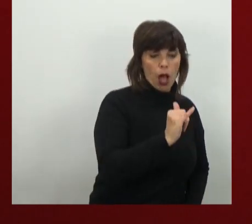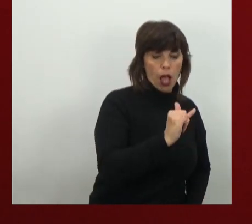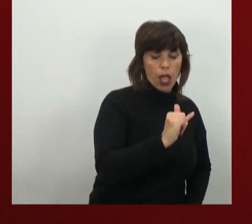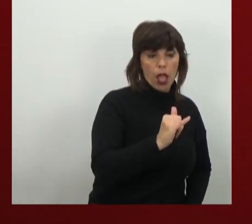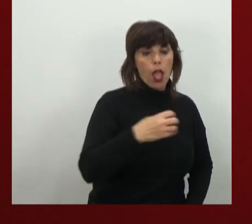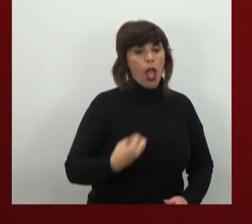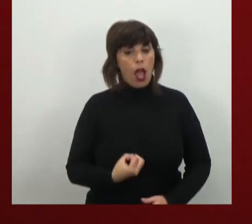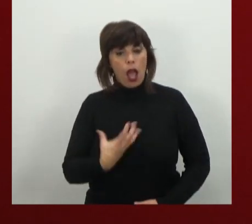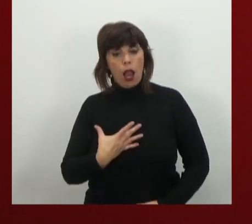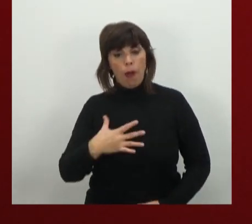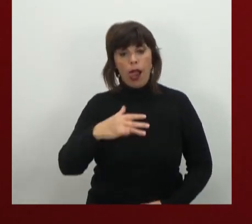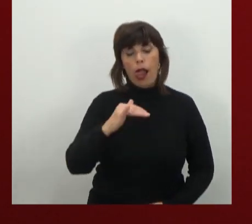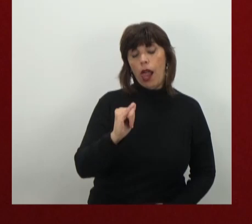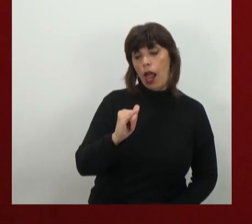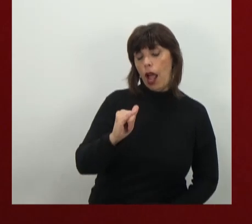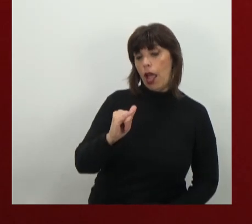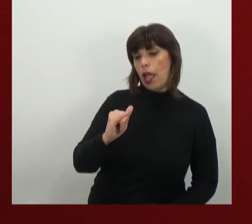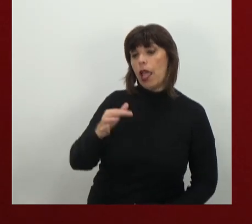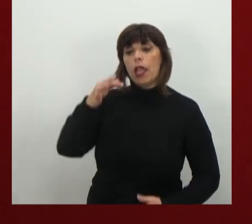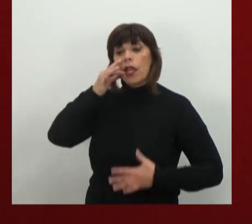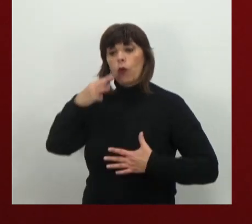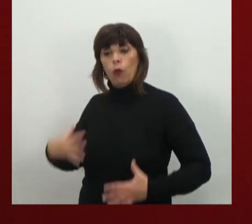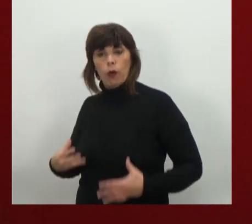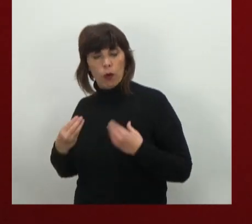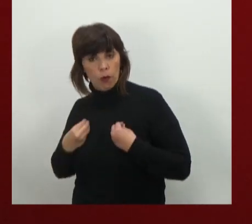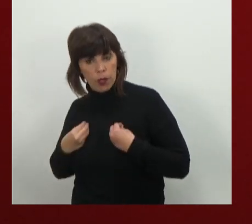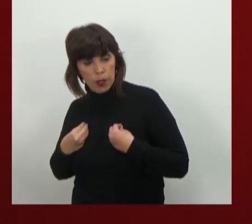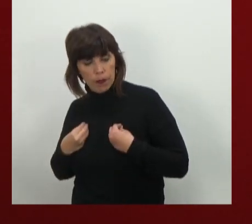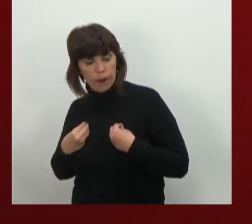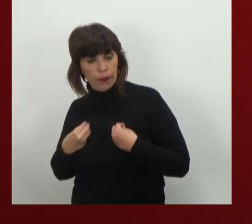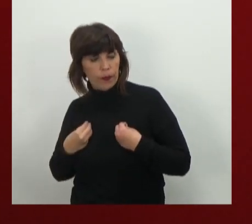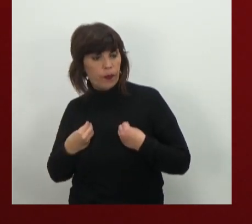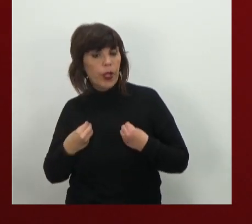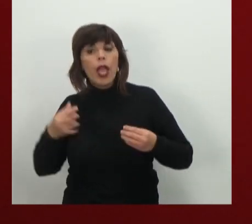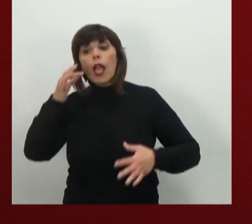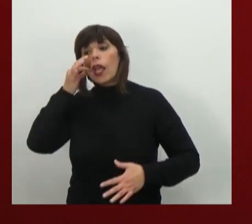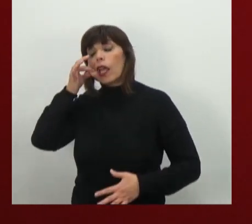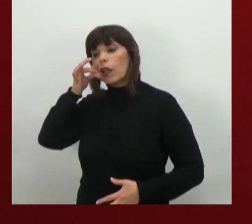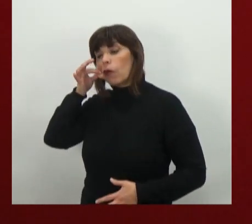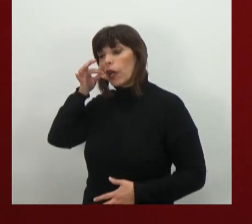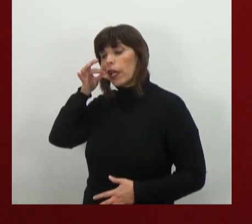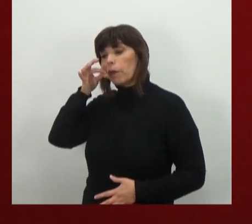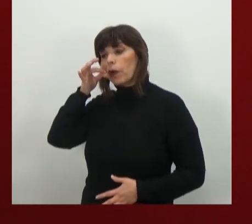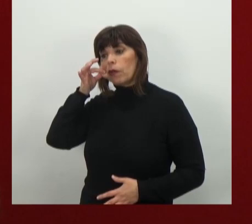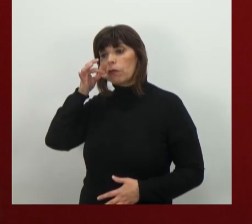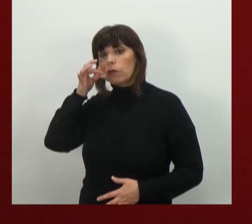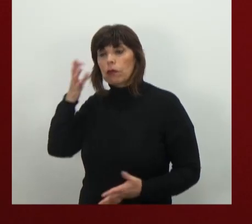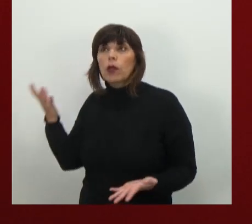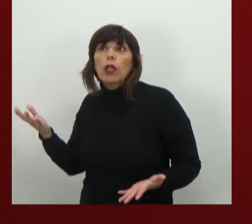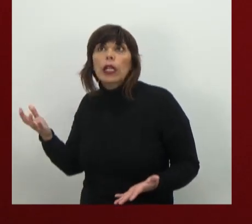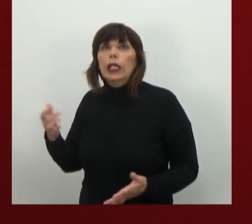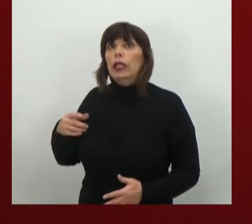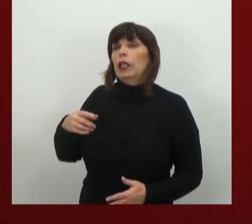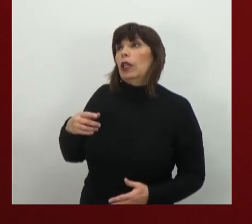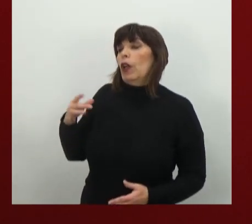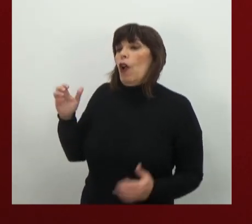en un cuerpo. El cuerpo te deja comprender el mundo. El cuerpo siente el calor, el frío,